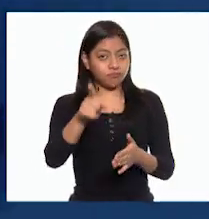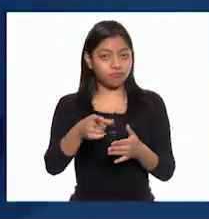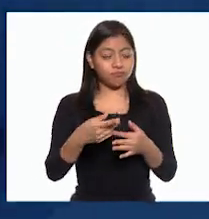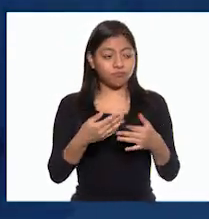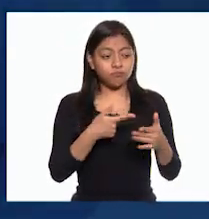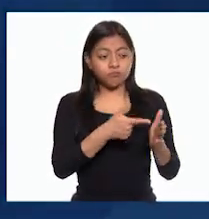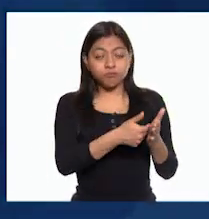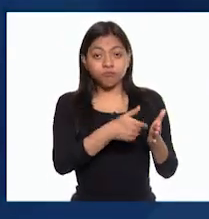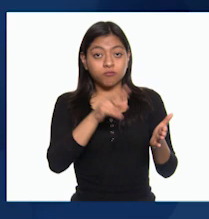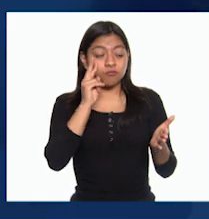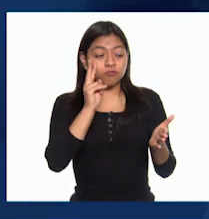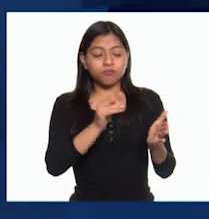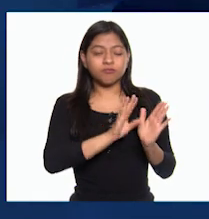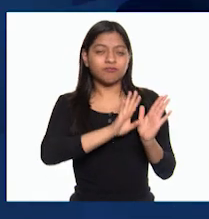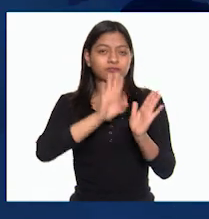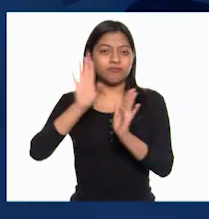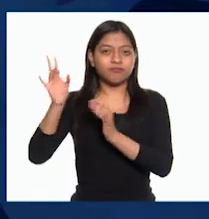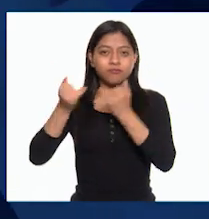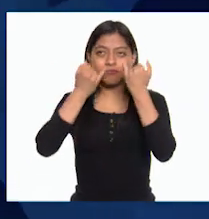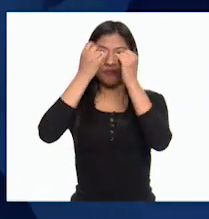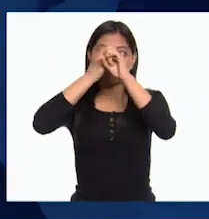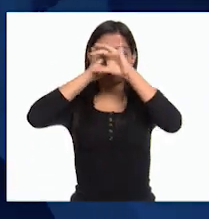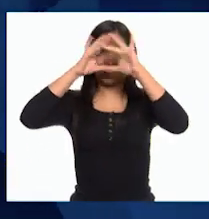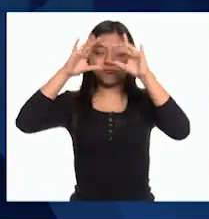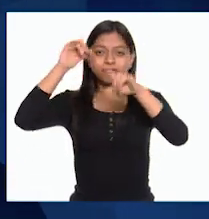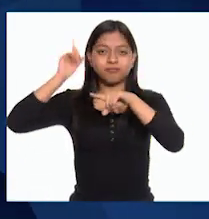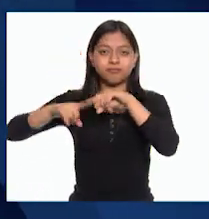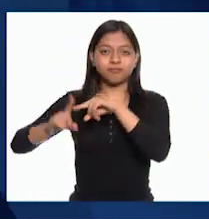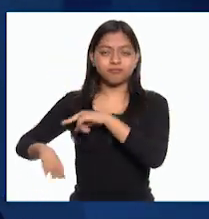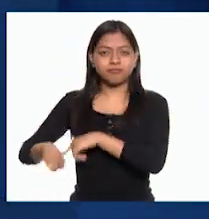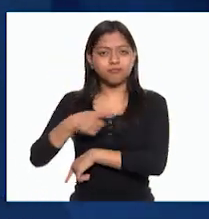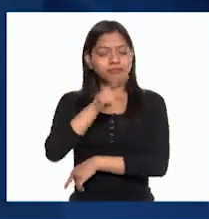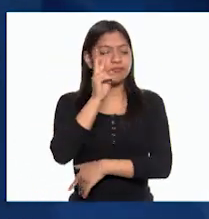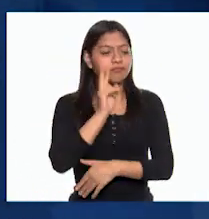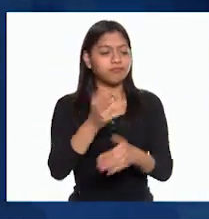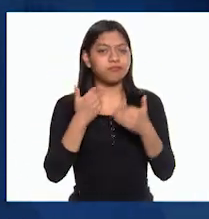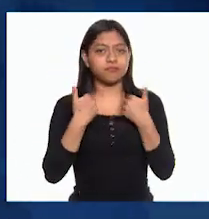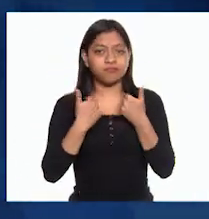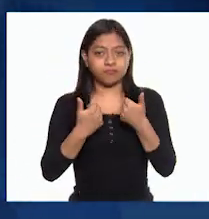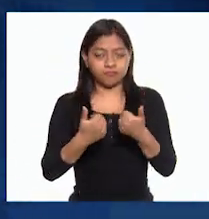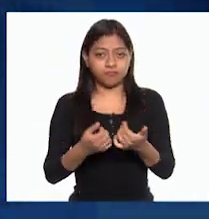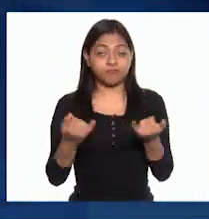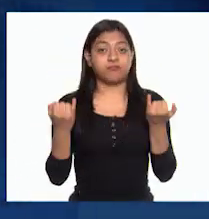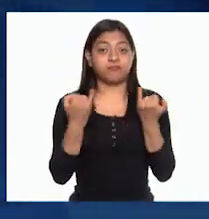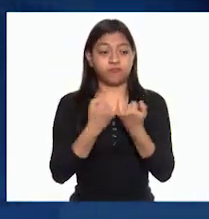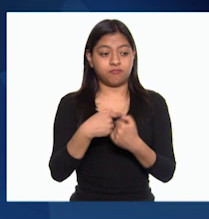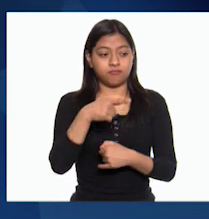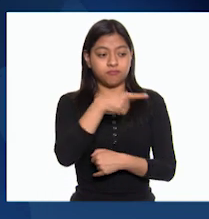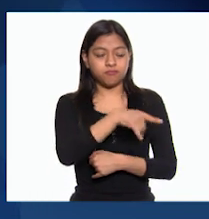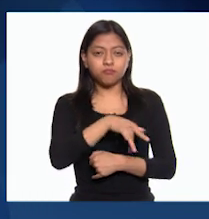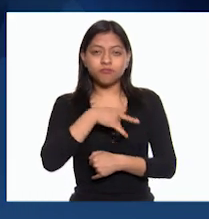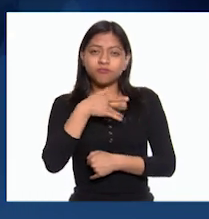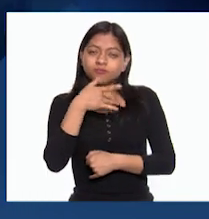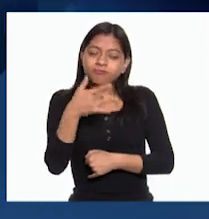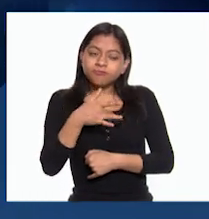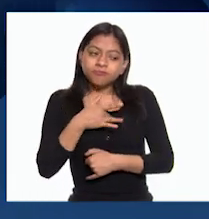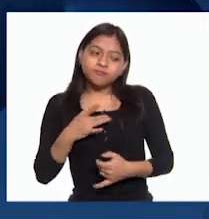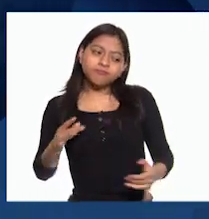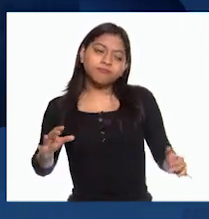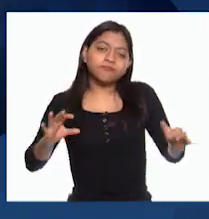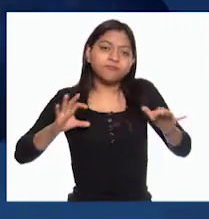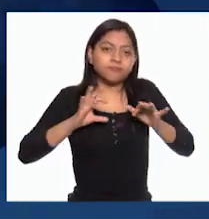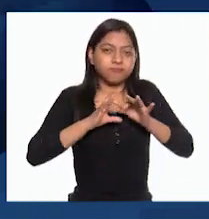excesivamente antiguo y que se vincula con la oposición ingenua y no inmemorial entre cuerpo y alma y con